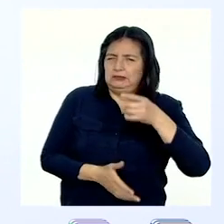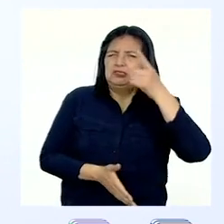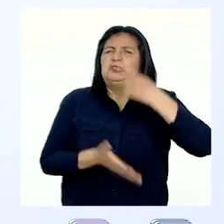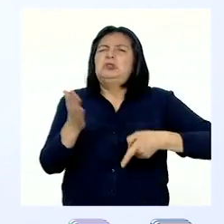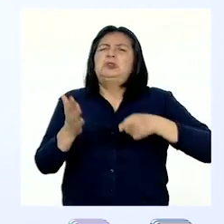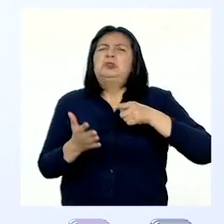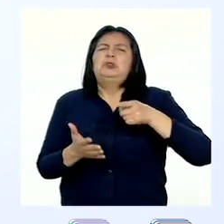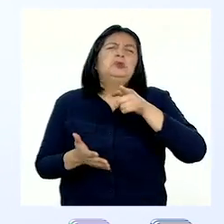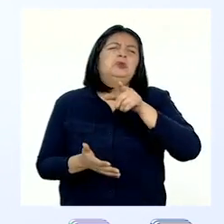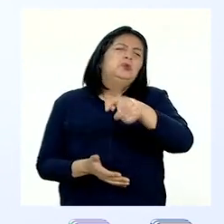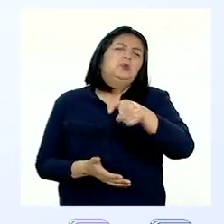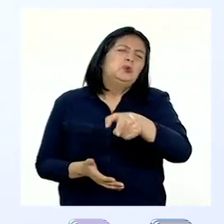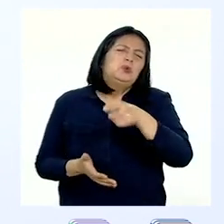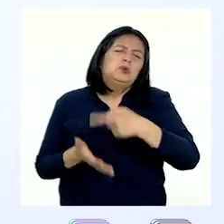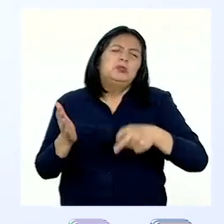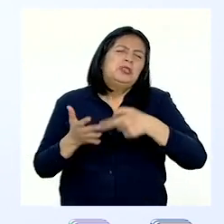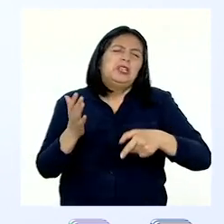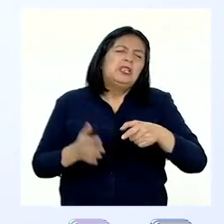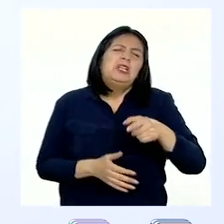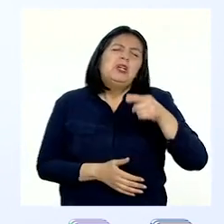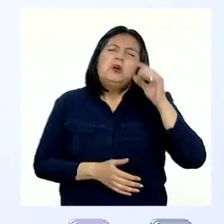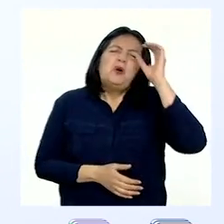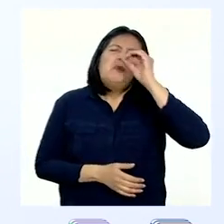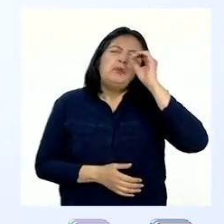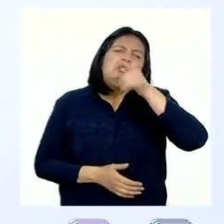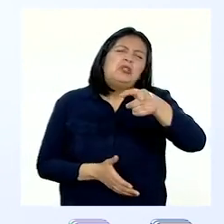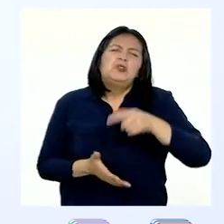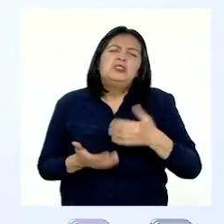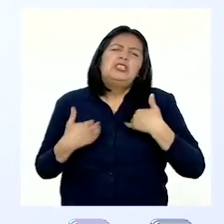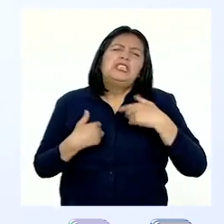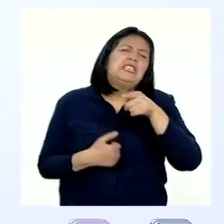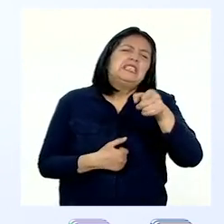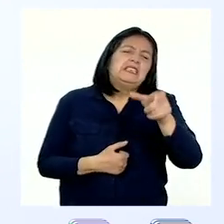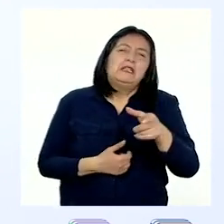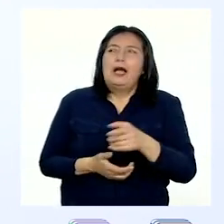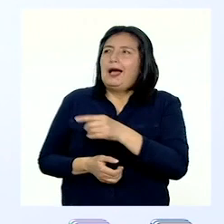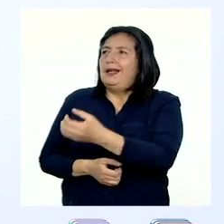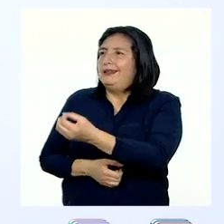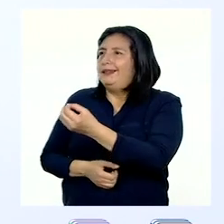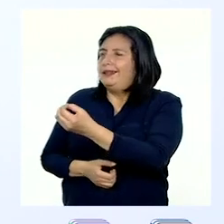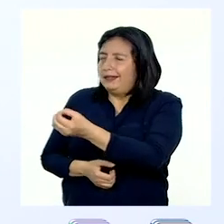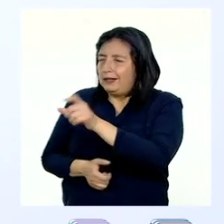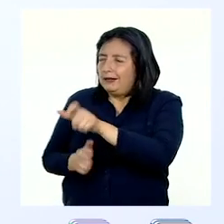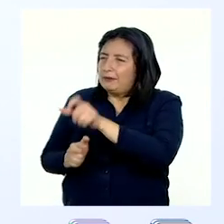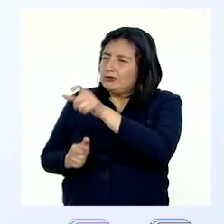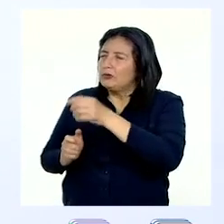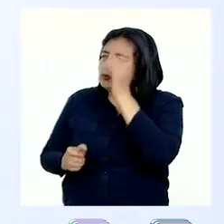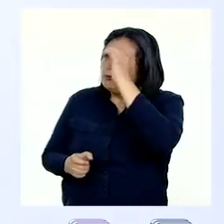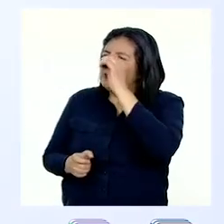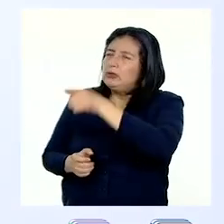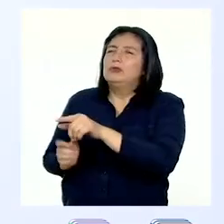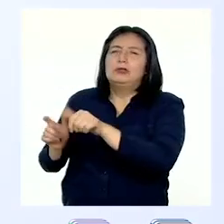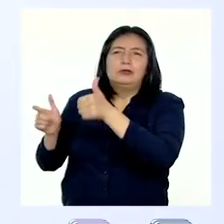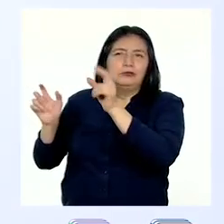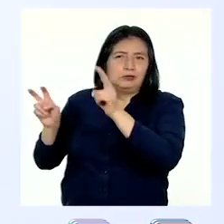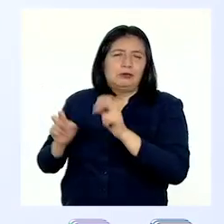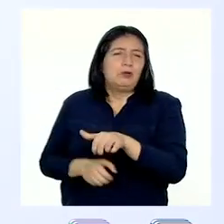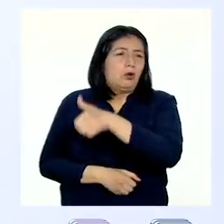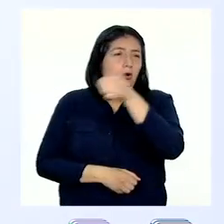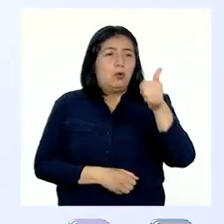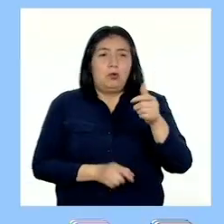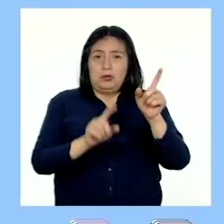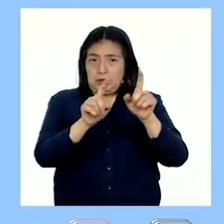¿qué opinas de?, lo que queremos es que la otra persona nos dé su punto de vista sobre algún tema. Otro tipo